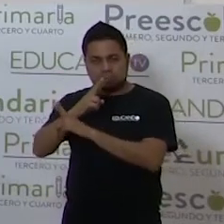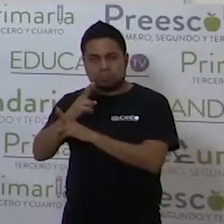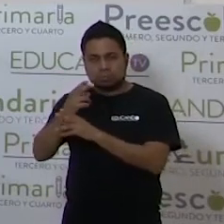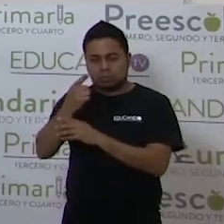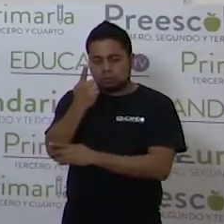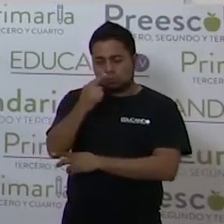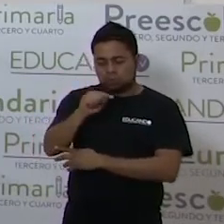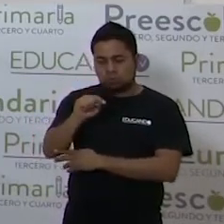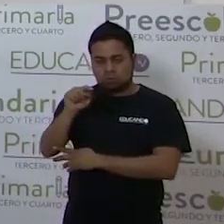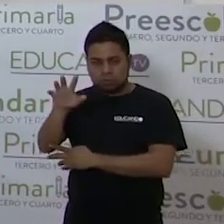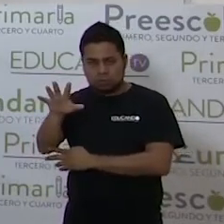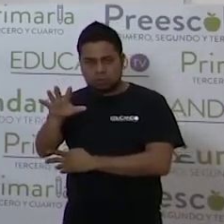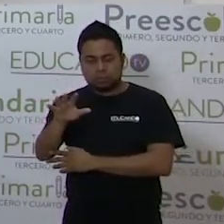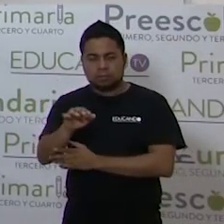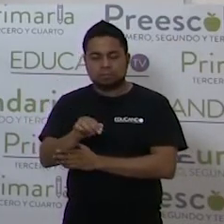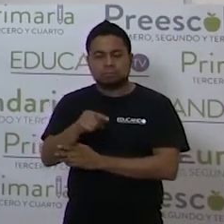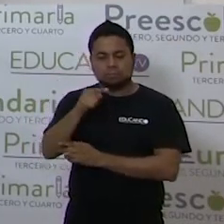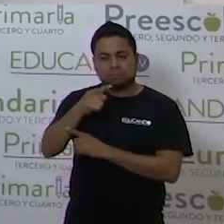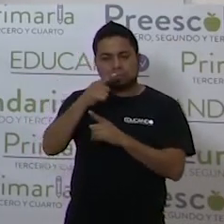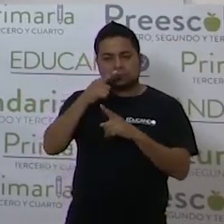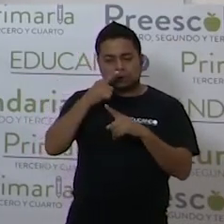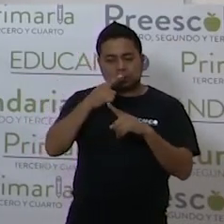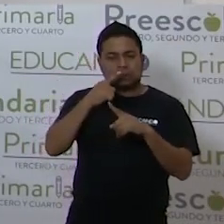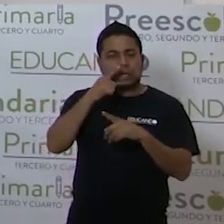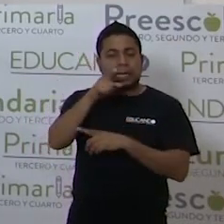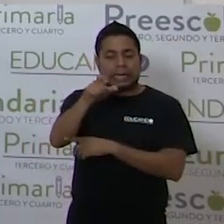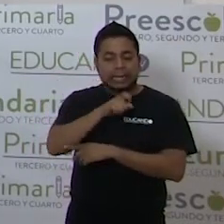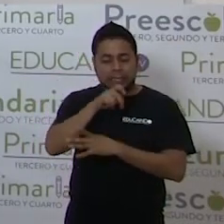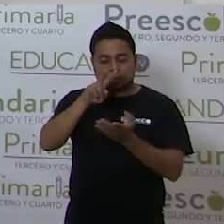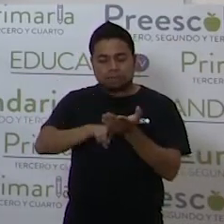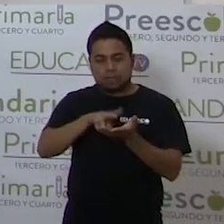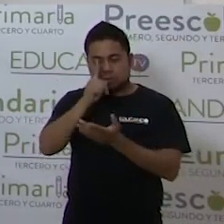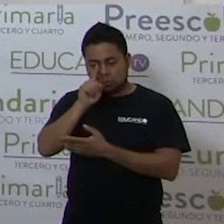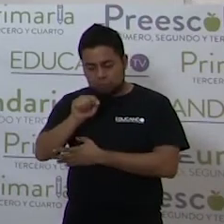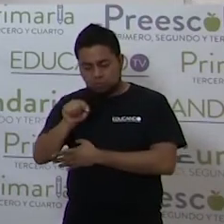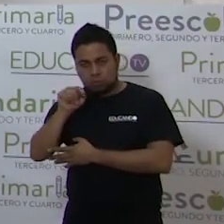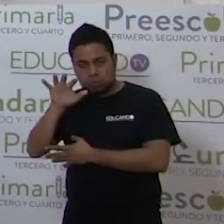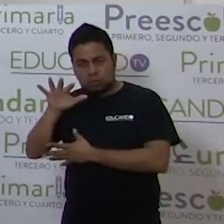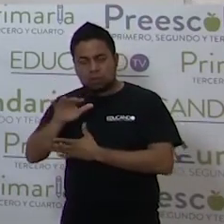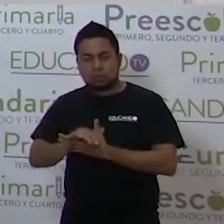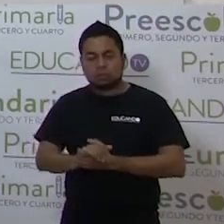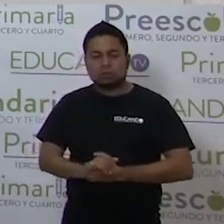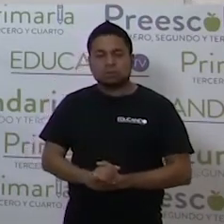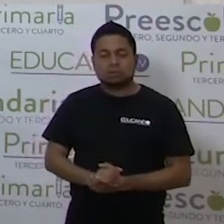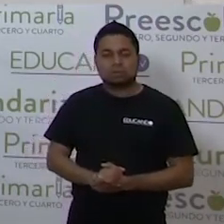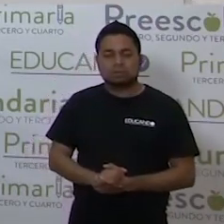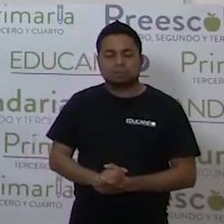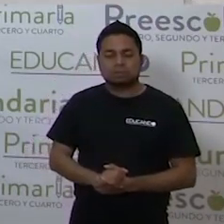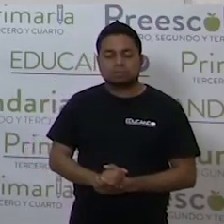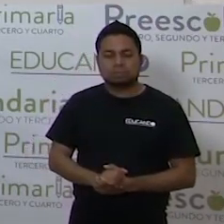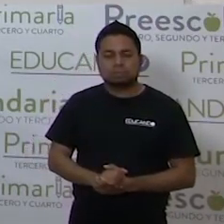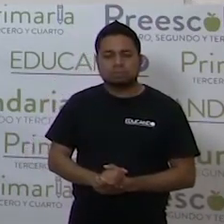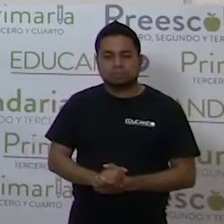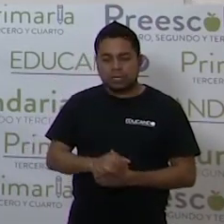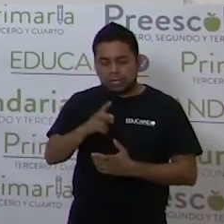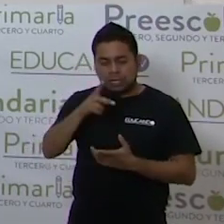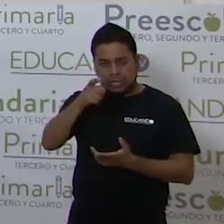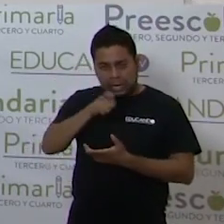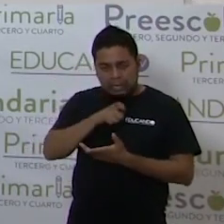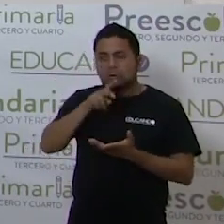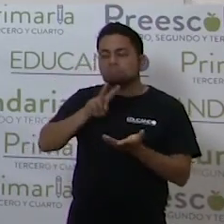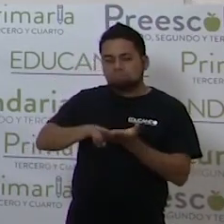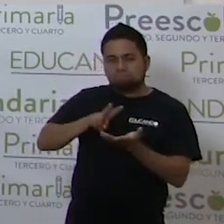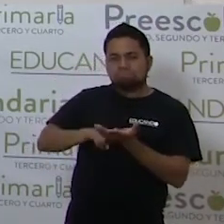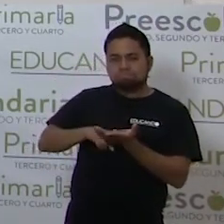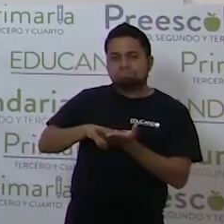1.5 es decir x vale 1.5 tenemos valor de x vamos a ver